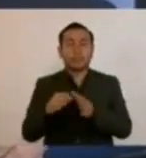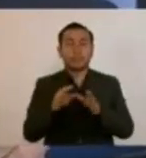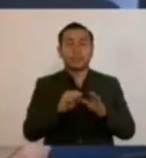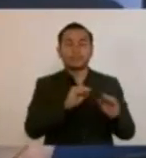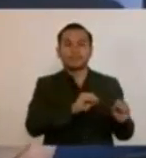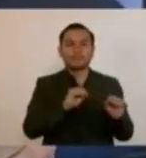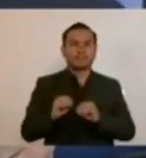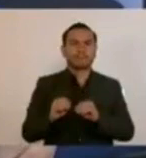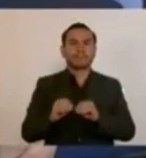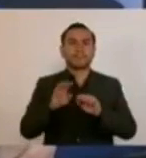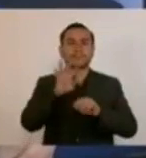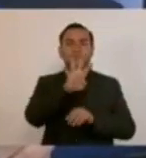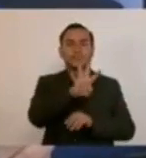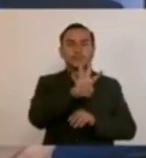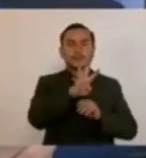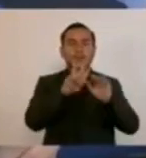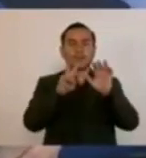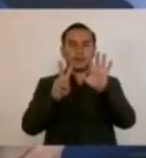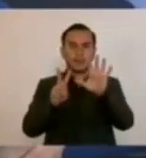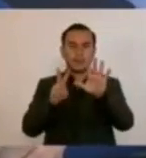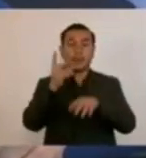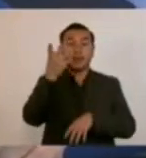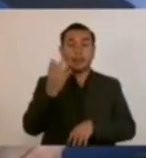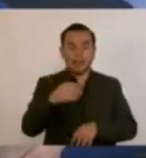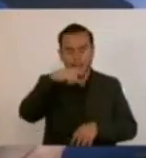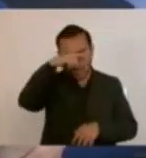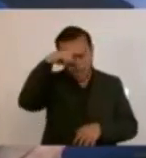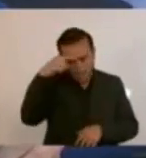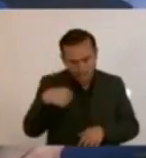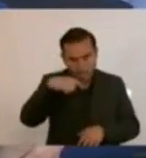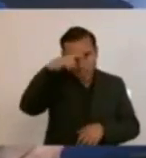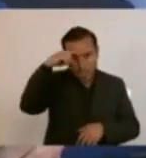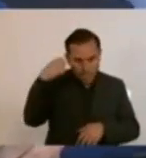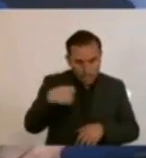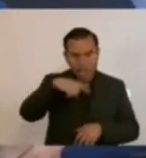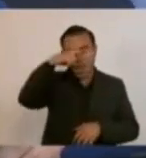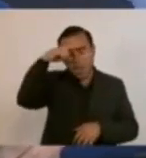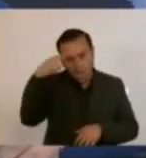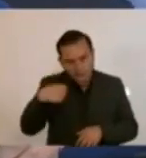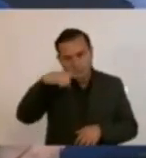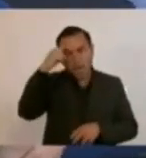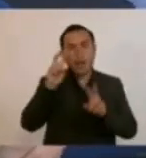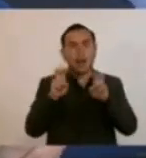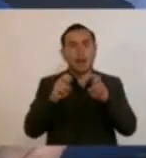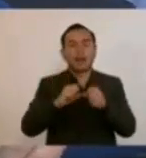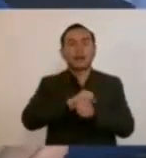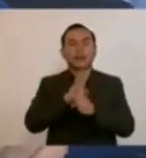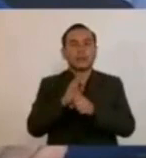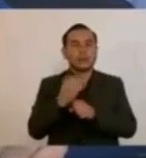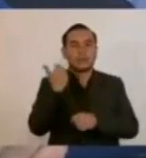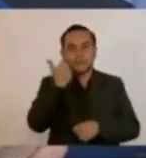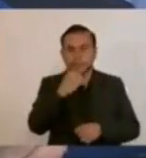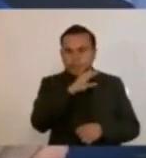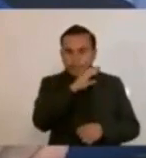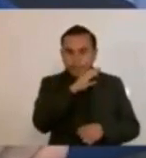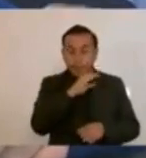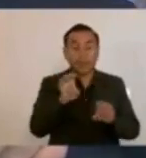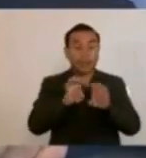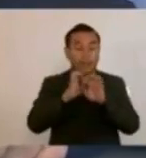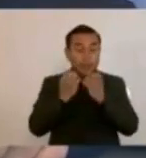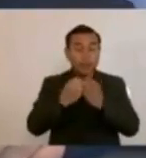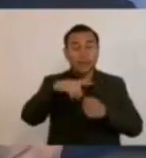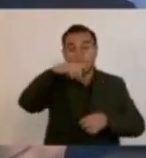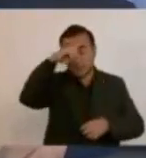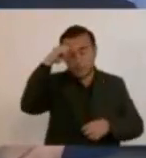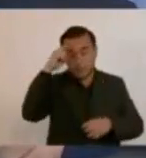47 días tal vez trabajando sin parar en esto, en un gabinete ampliado en un comité de